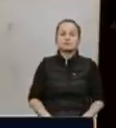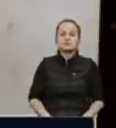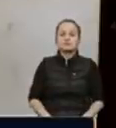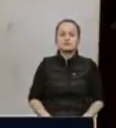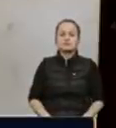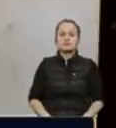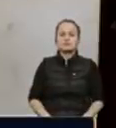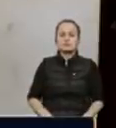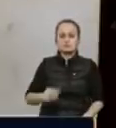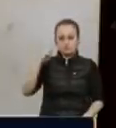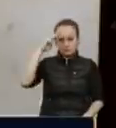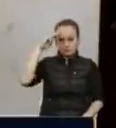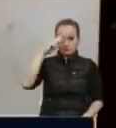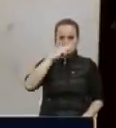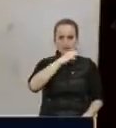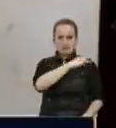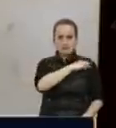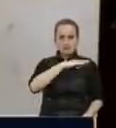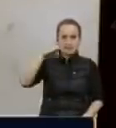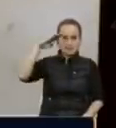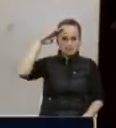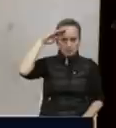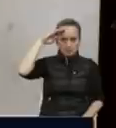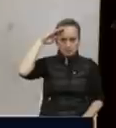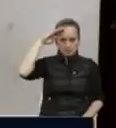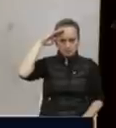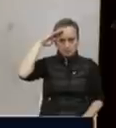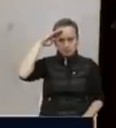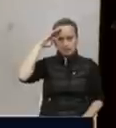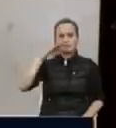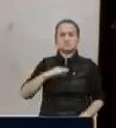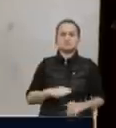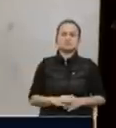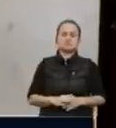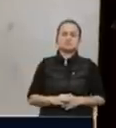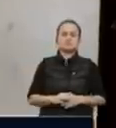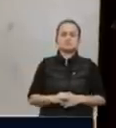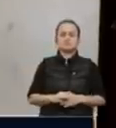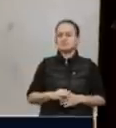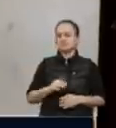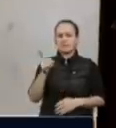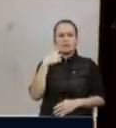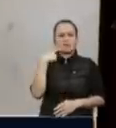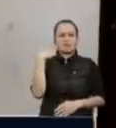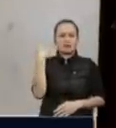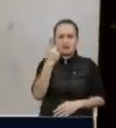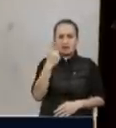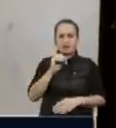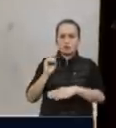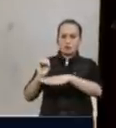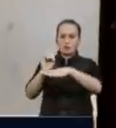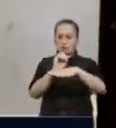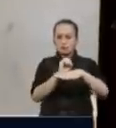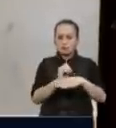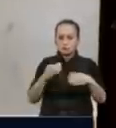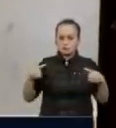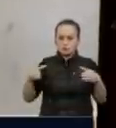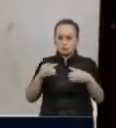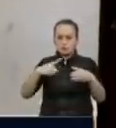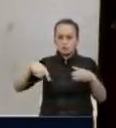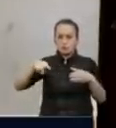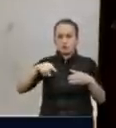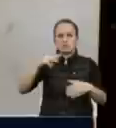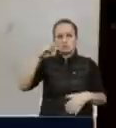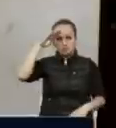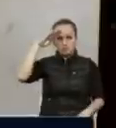las fuerzas institucionales, Ejército Nacional, Armada Nacional y Fuerza Aérea, y de las organizaciones conjuntas,